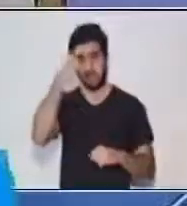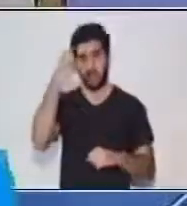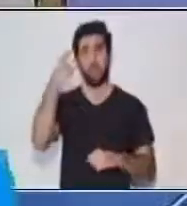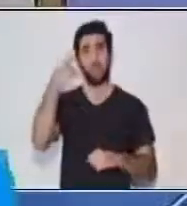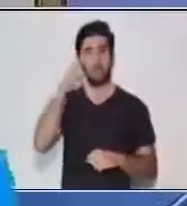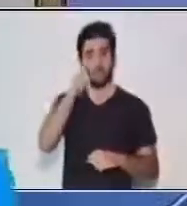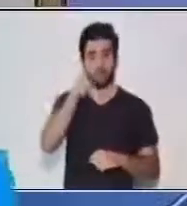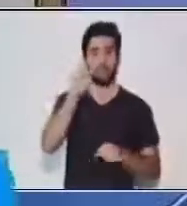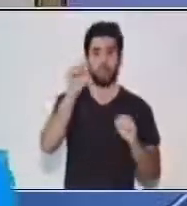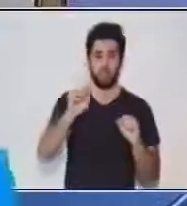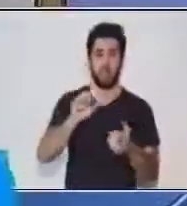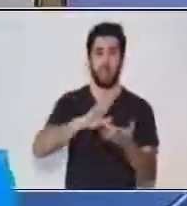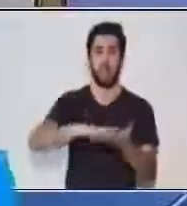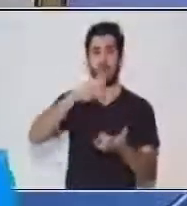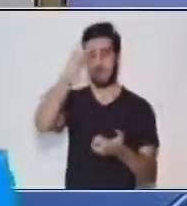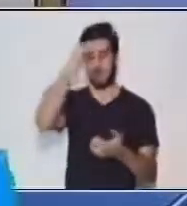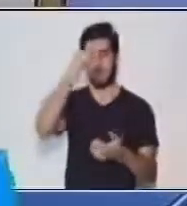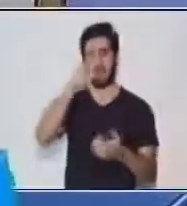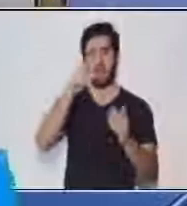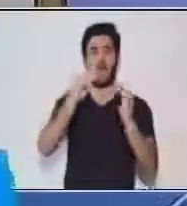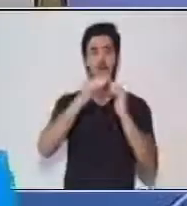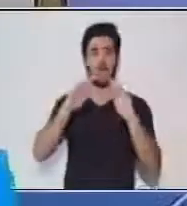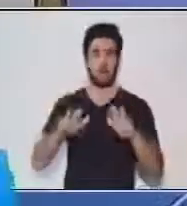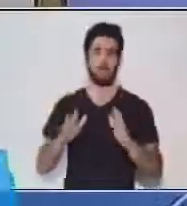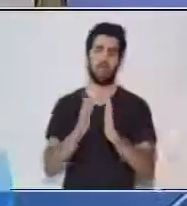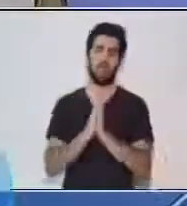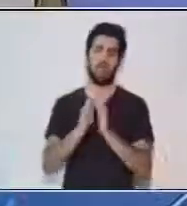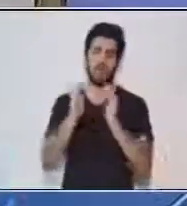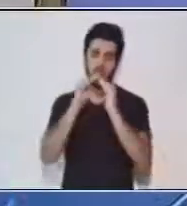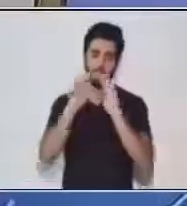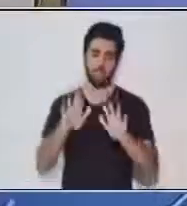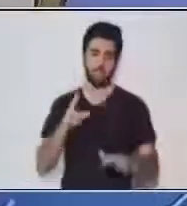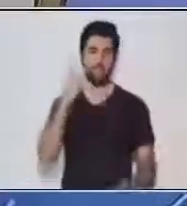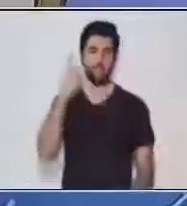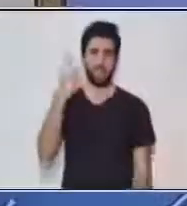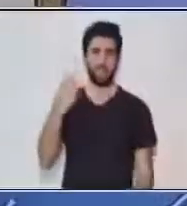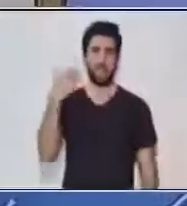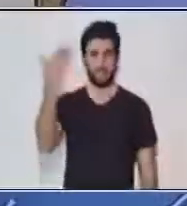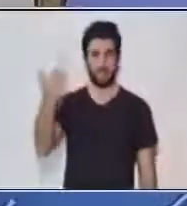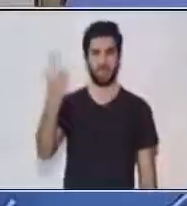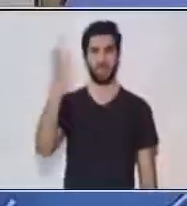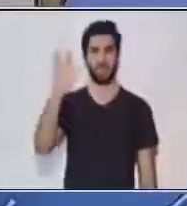que ustedes aprendan en casa. Así que por favor, quédense en casa. Nos vemos. Mucho gusto.